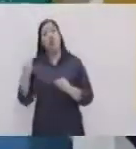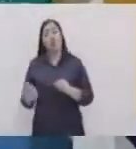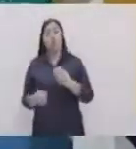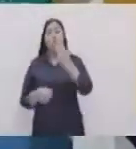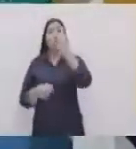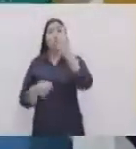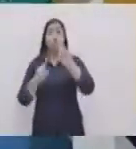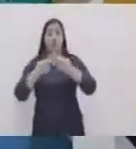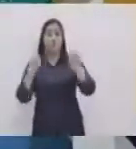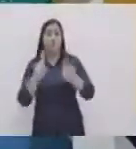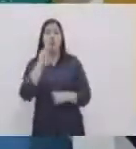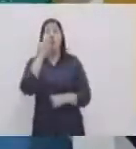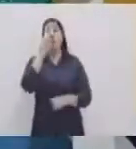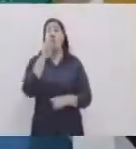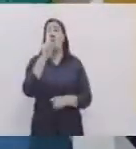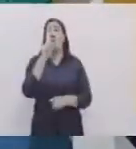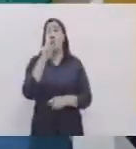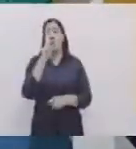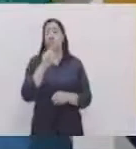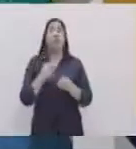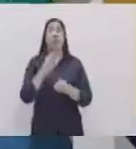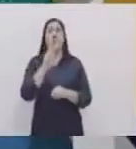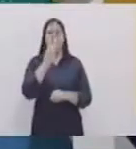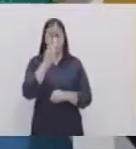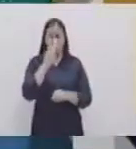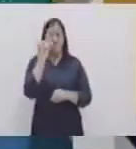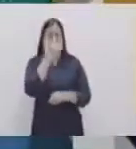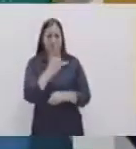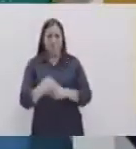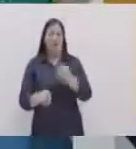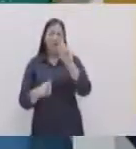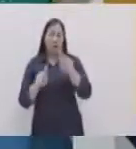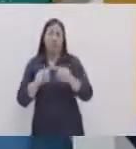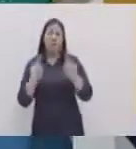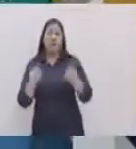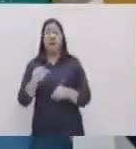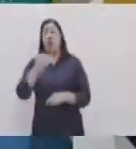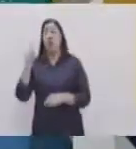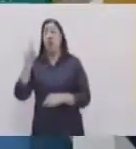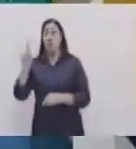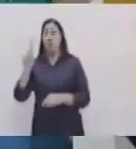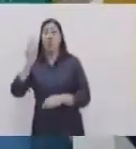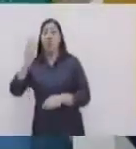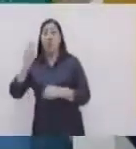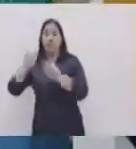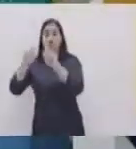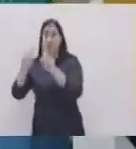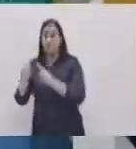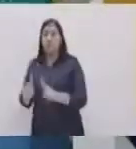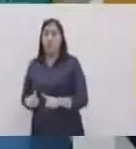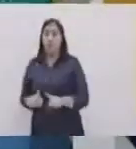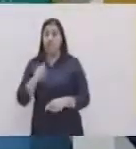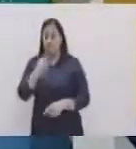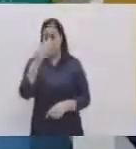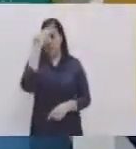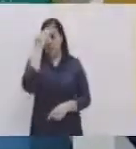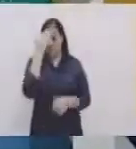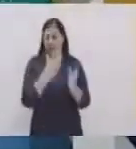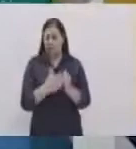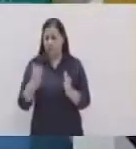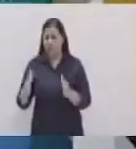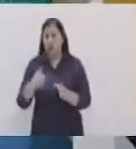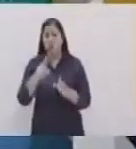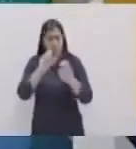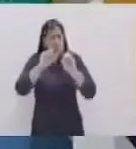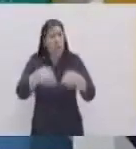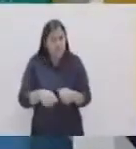lados iguales y uno diferente. Y el escaleno, que va a tener 3 lados diferentes. Ya saben, para poder clasificar ustedes pueden